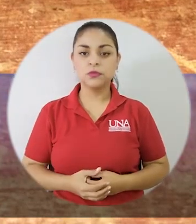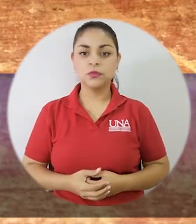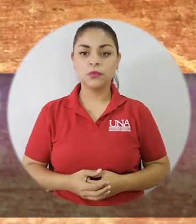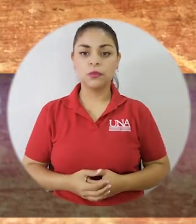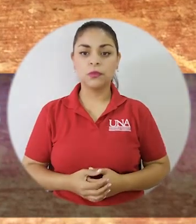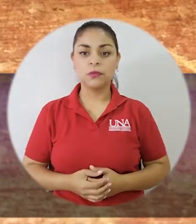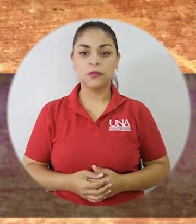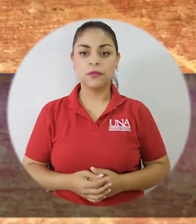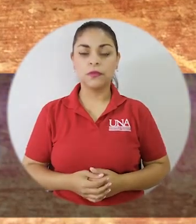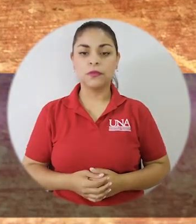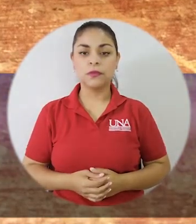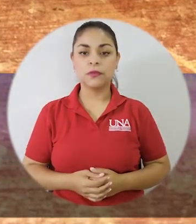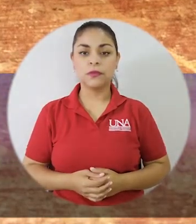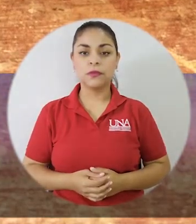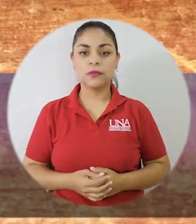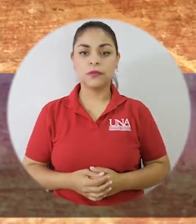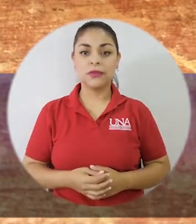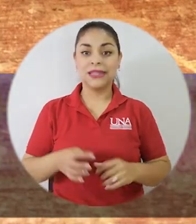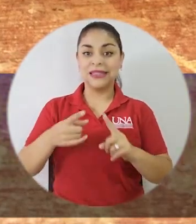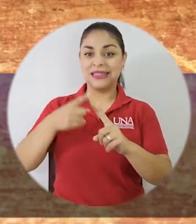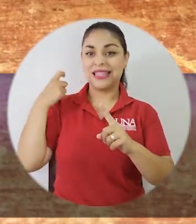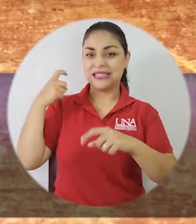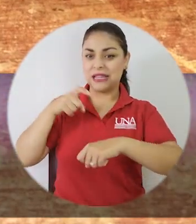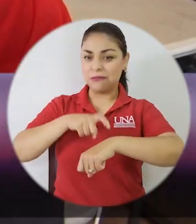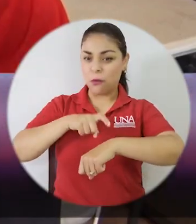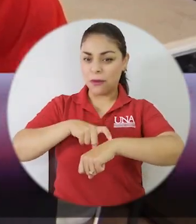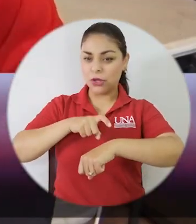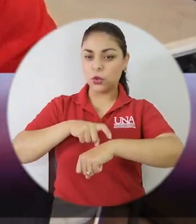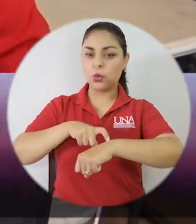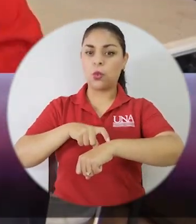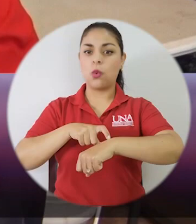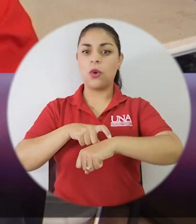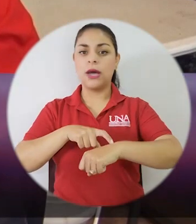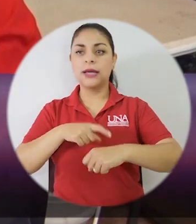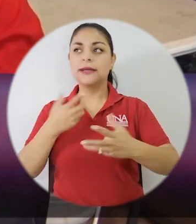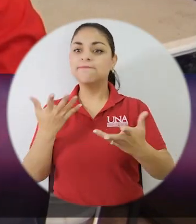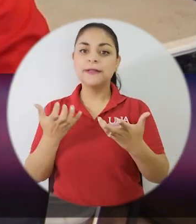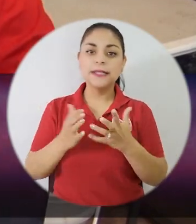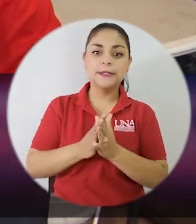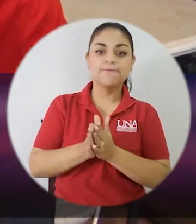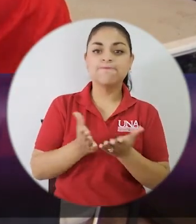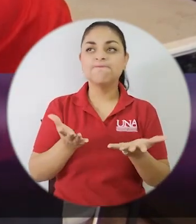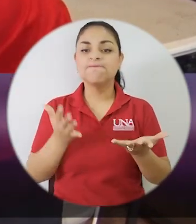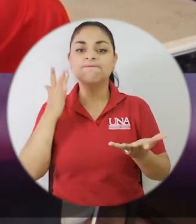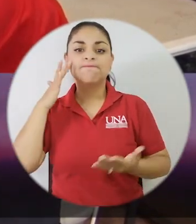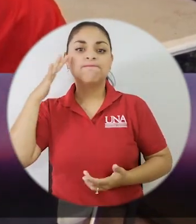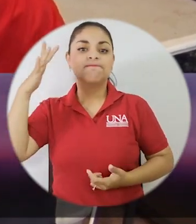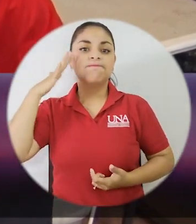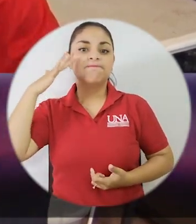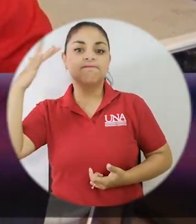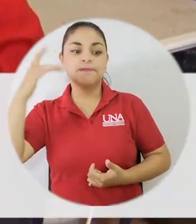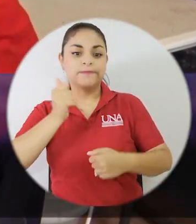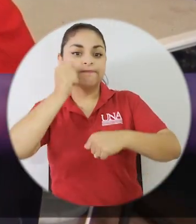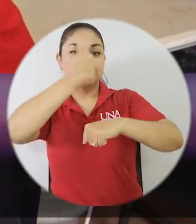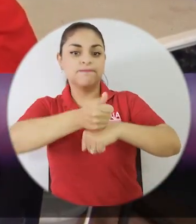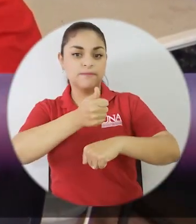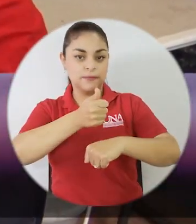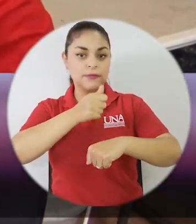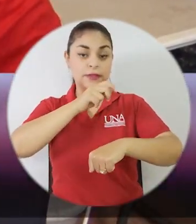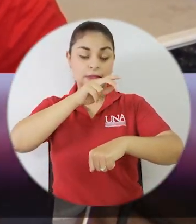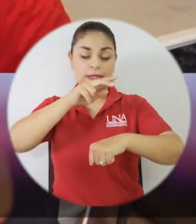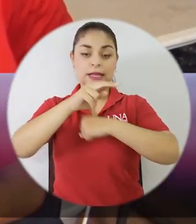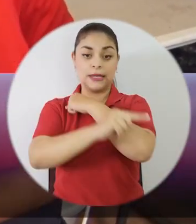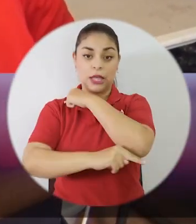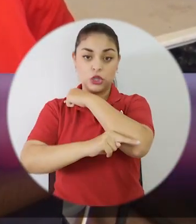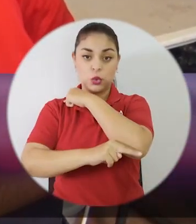desde el momento en que se establecen las aspiraciones de la conformación del Estado-Nación, tenemos ahí